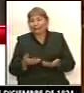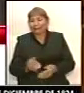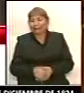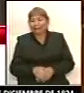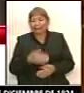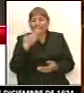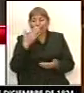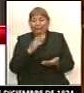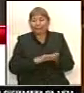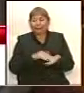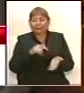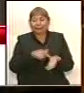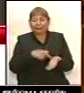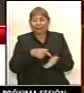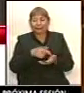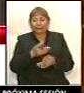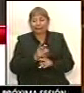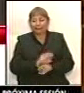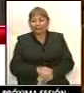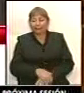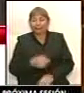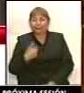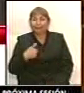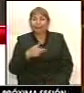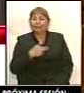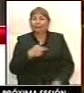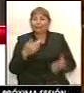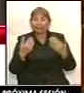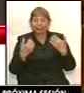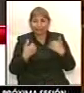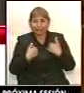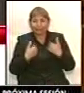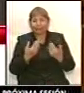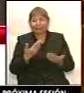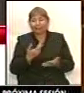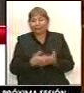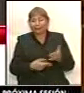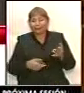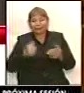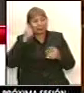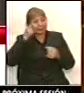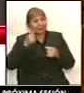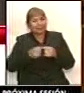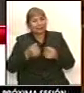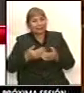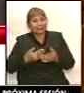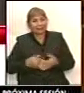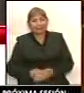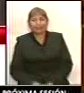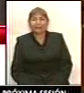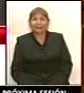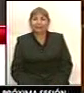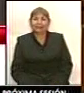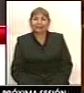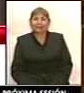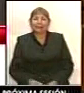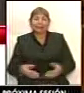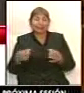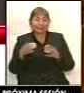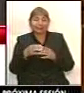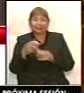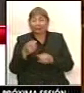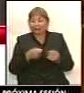malos créditos. Nosotros tenemos que reconocer, presidenta, que el sector